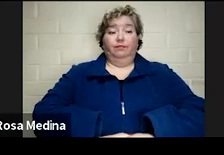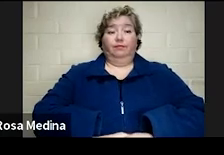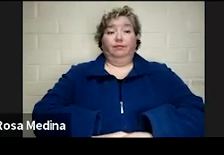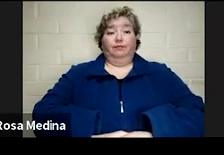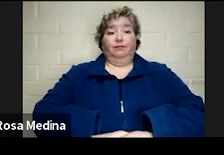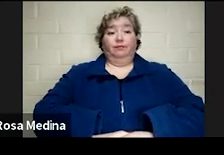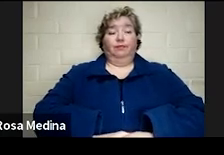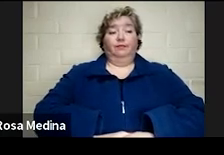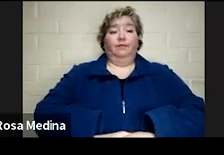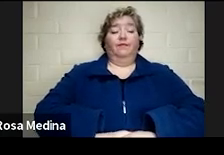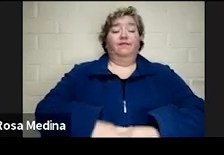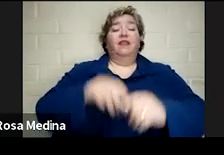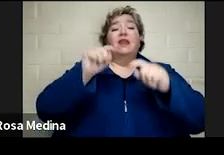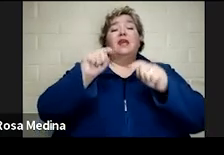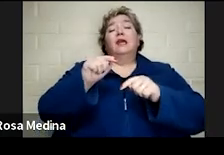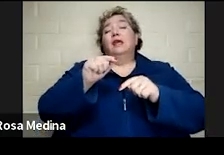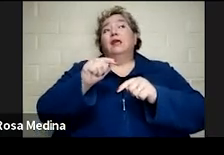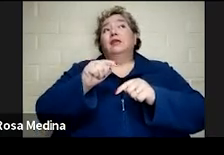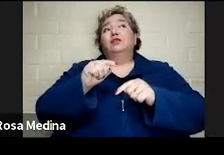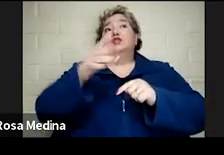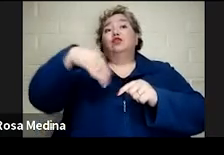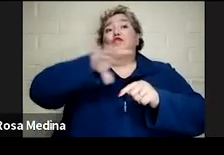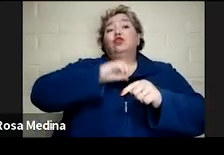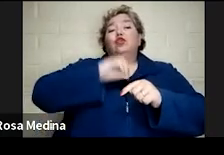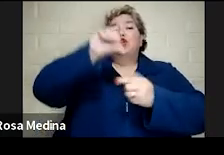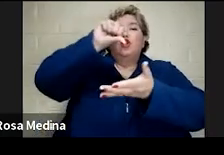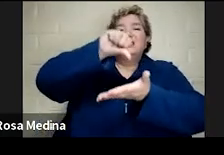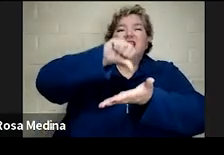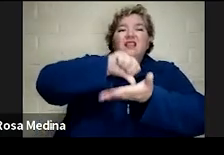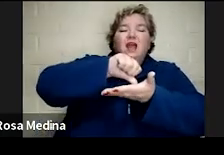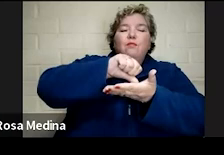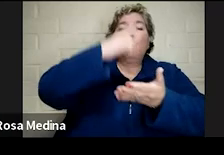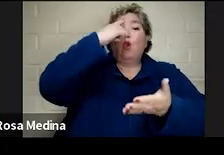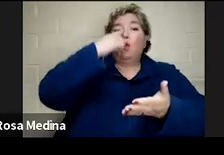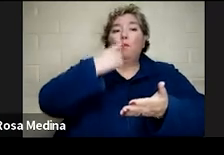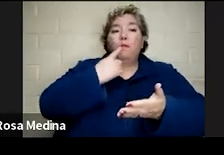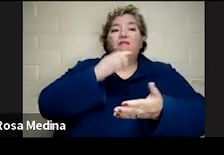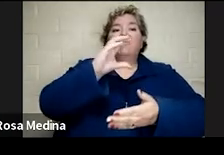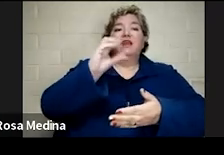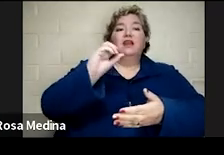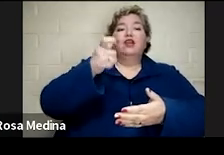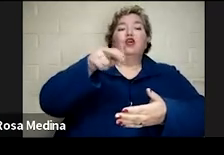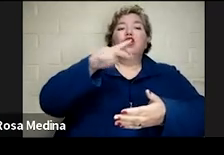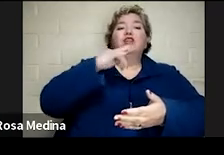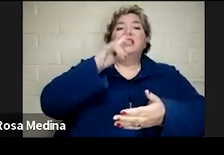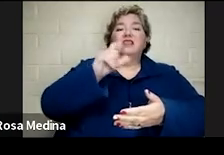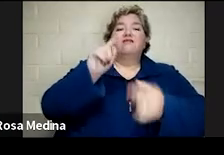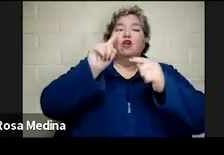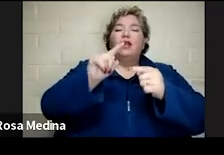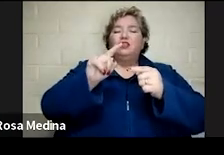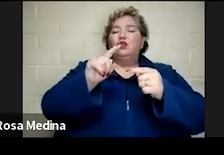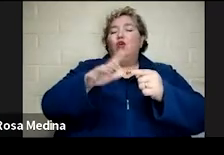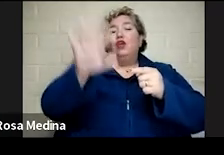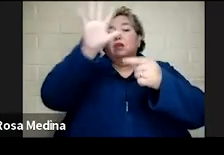En la neuropsicología nos centramos principalmente en el perfil cognitivo, que son las distintas áreas a nivel